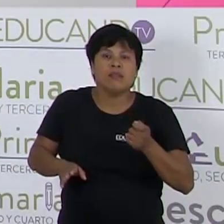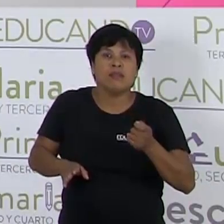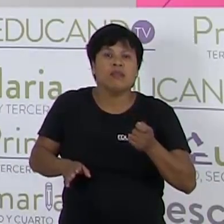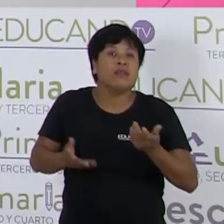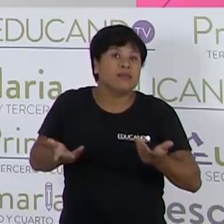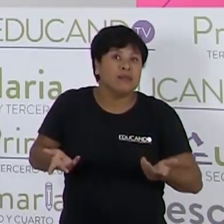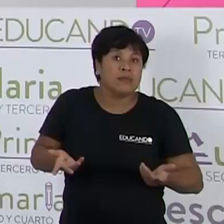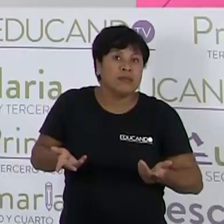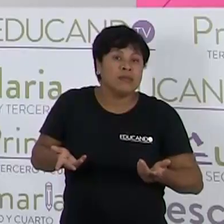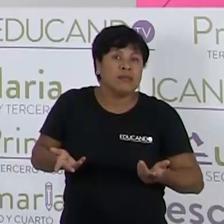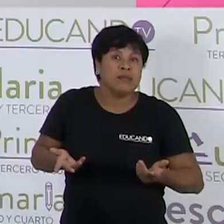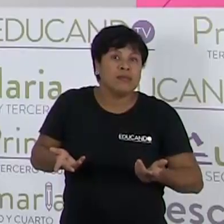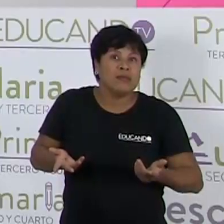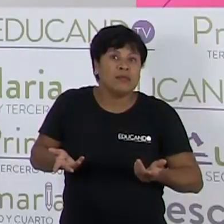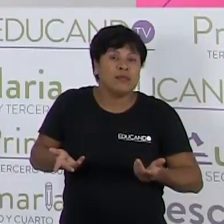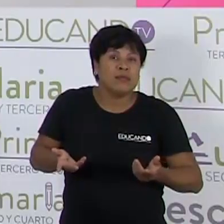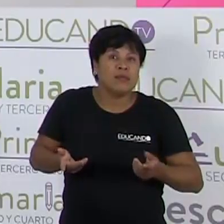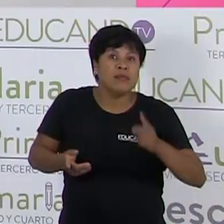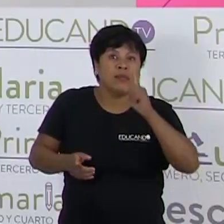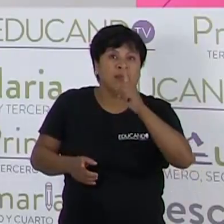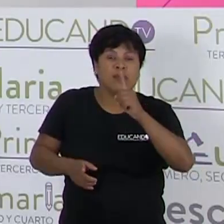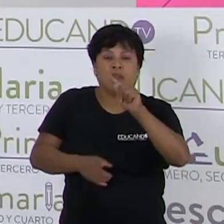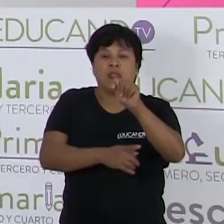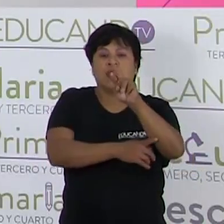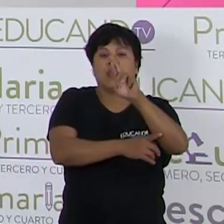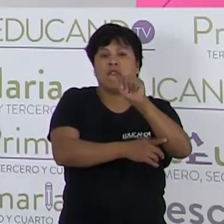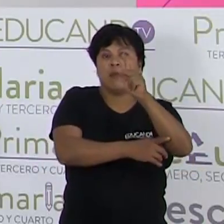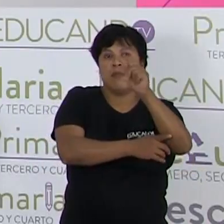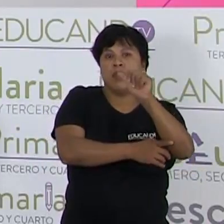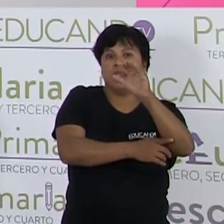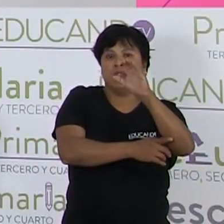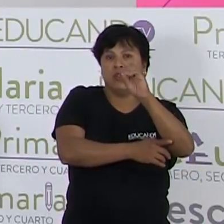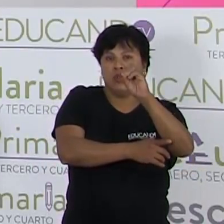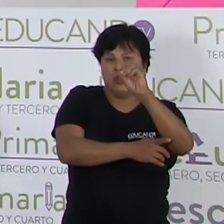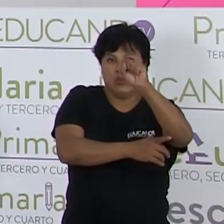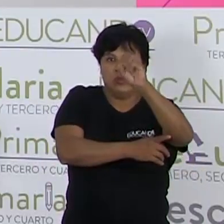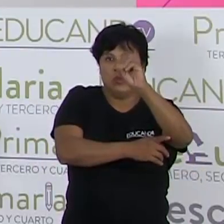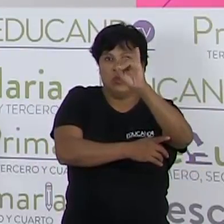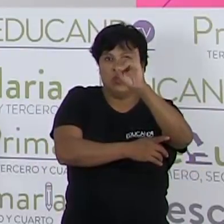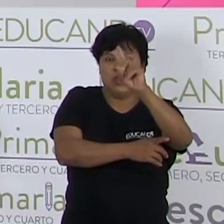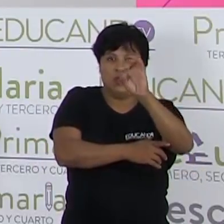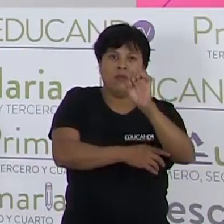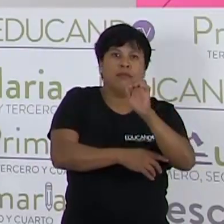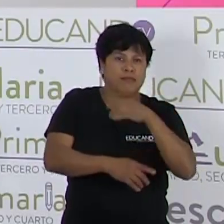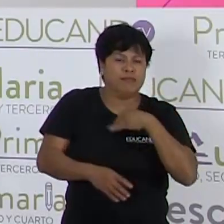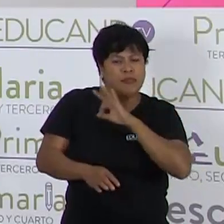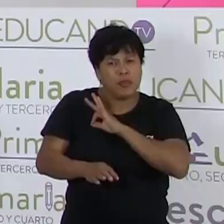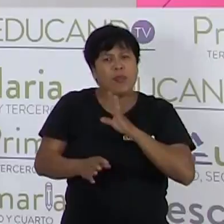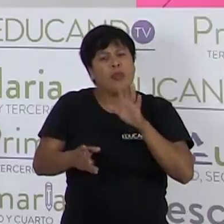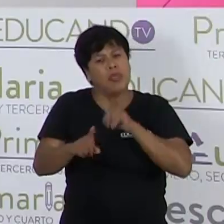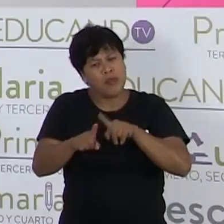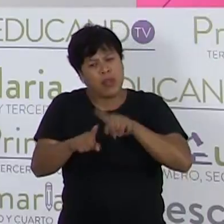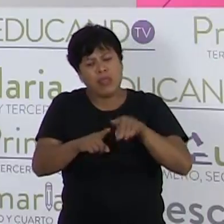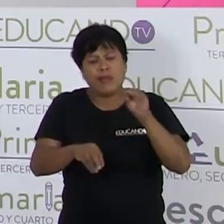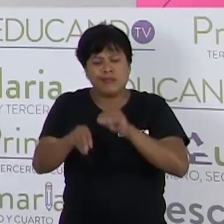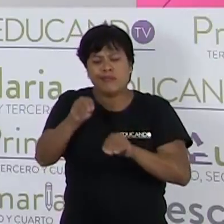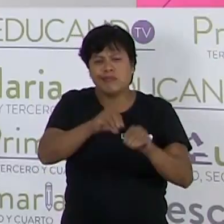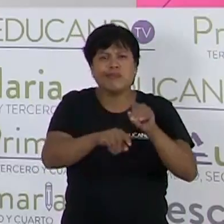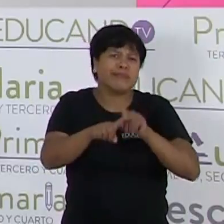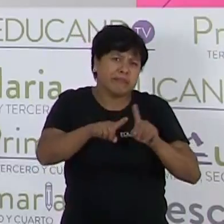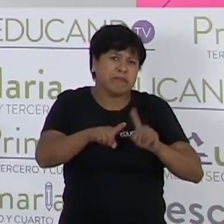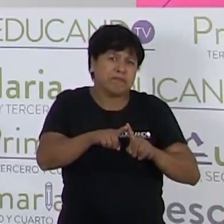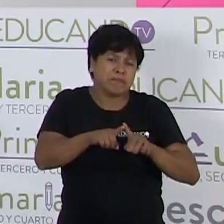¿qué? Un trapezoide, ¿verdad? Y podemos seguir formando diferentes